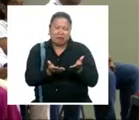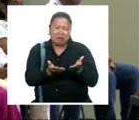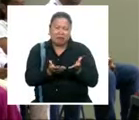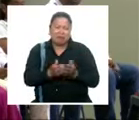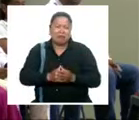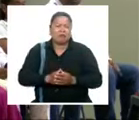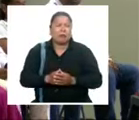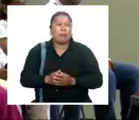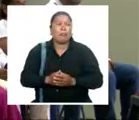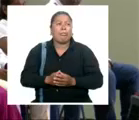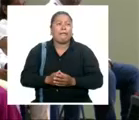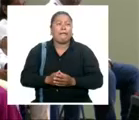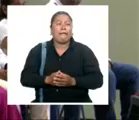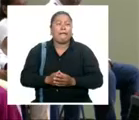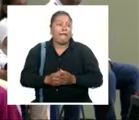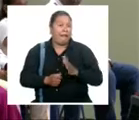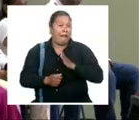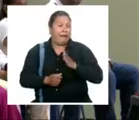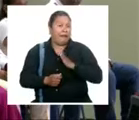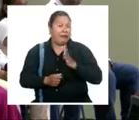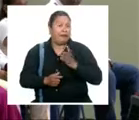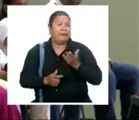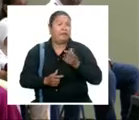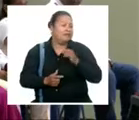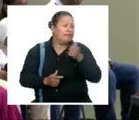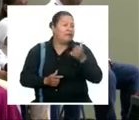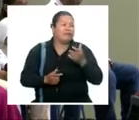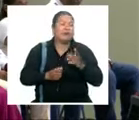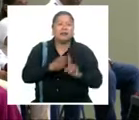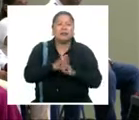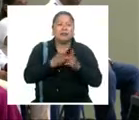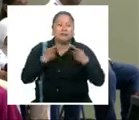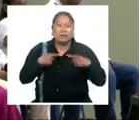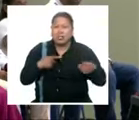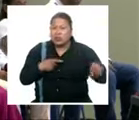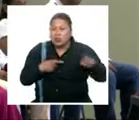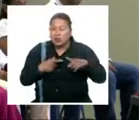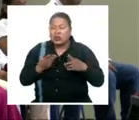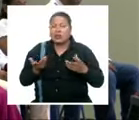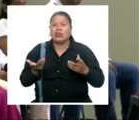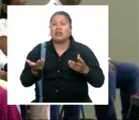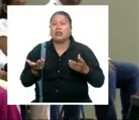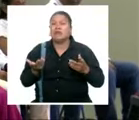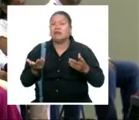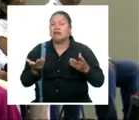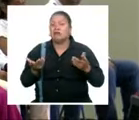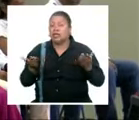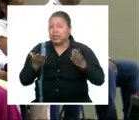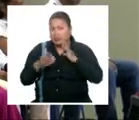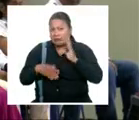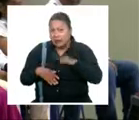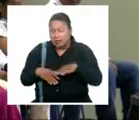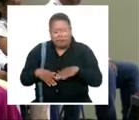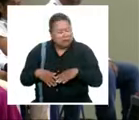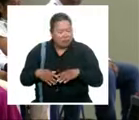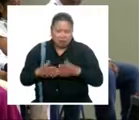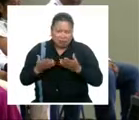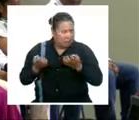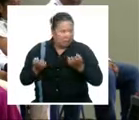algún agravio contra algún ciudadano o ha cometido algún delito, con mucho